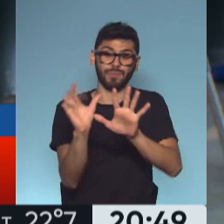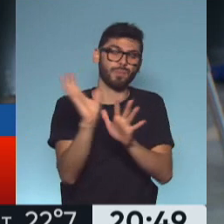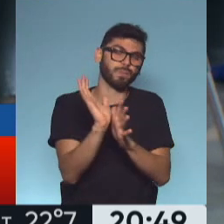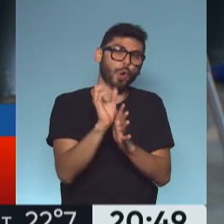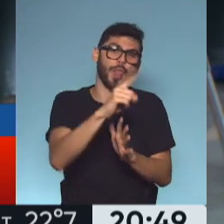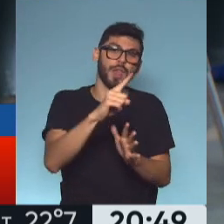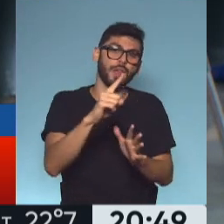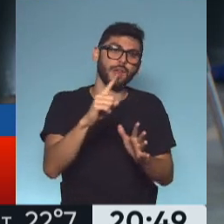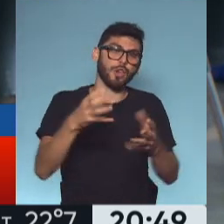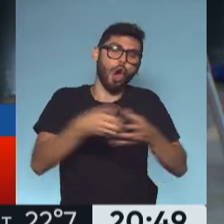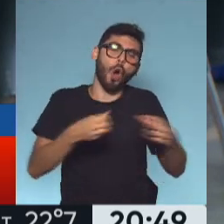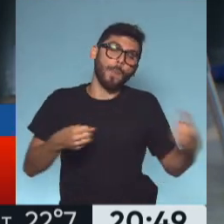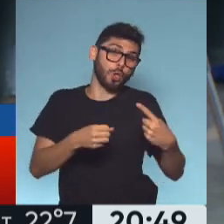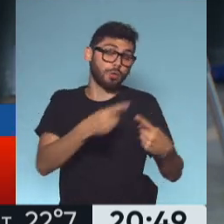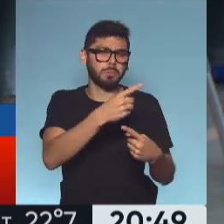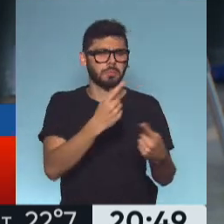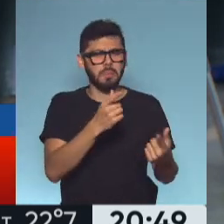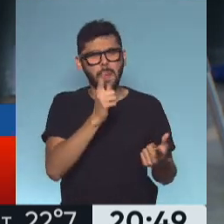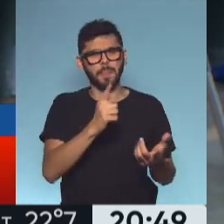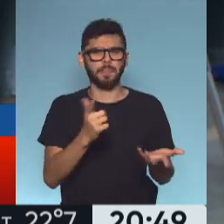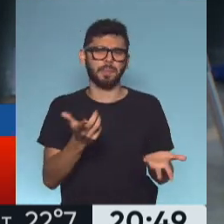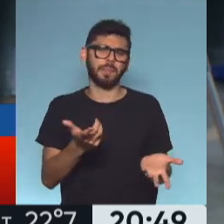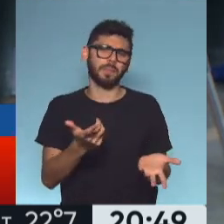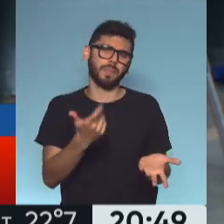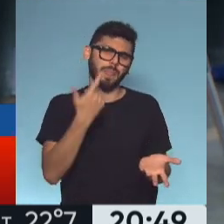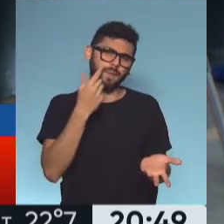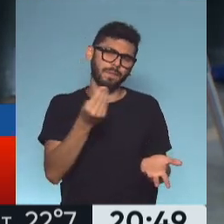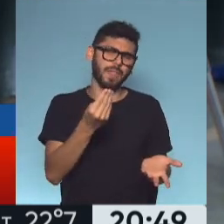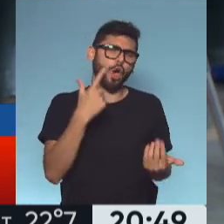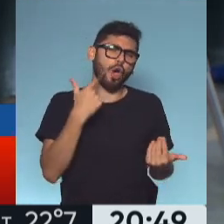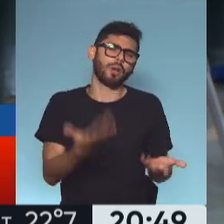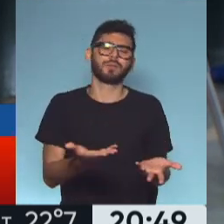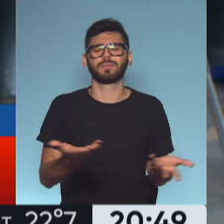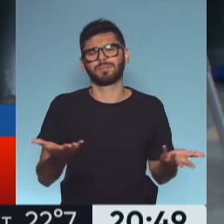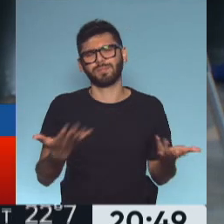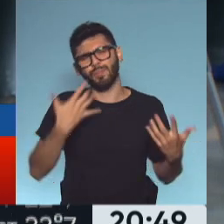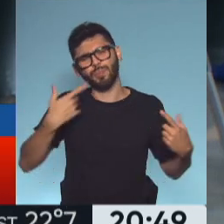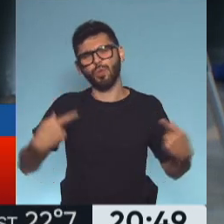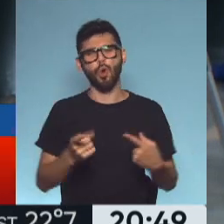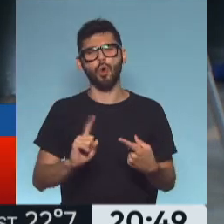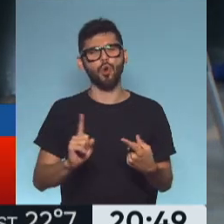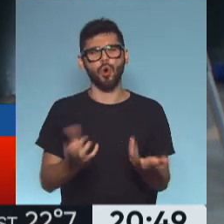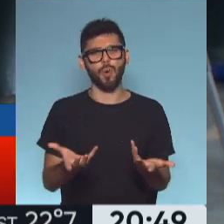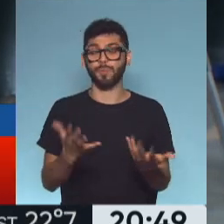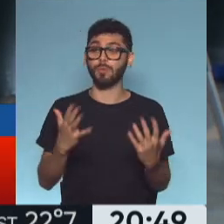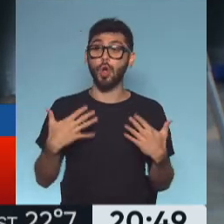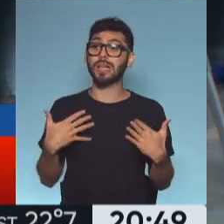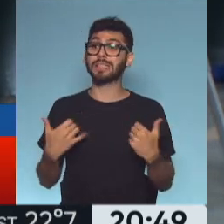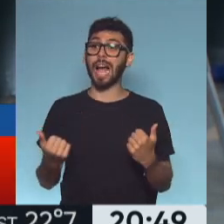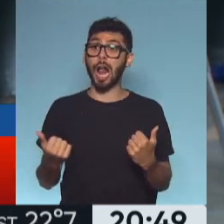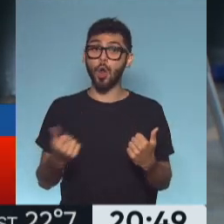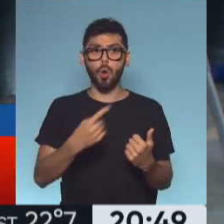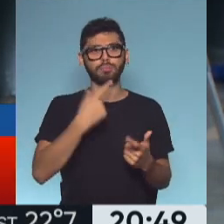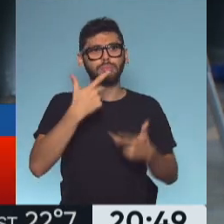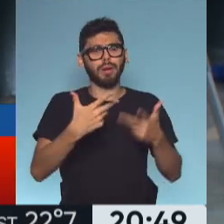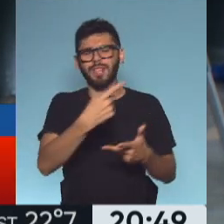me parece una actitud un poco oportunista, me parece una actitud injustificada desde el punto de vista sanitario, me